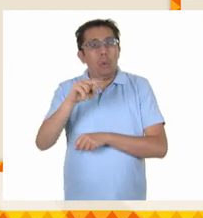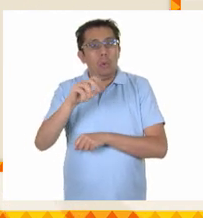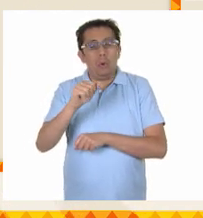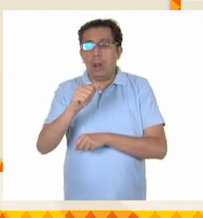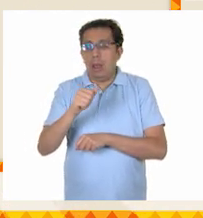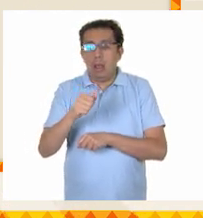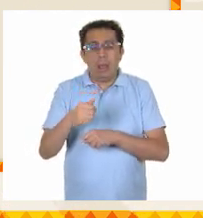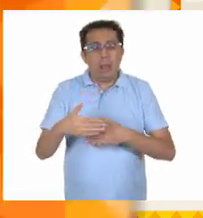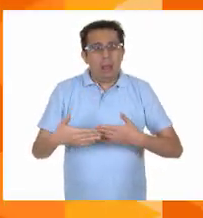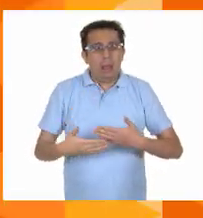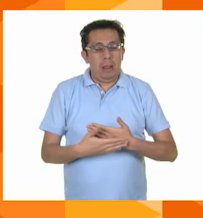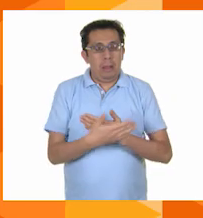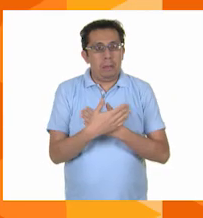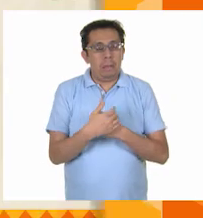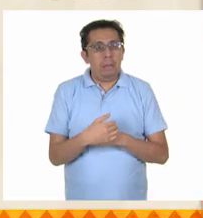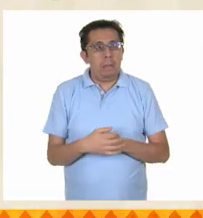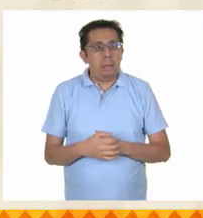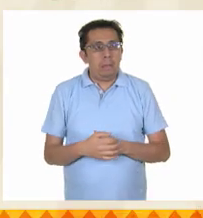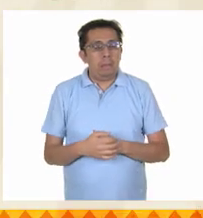nación.